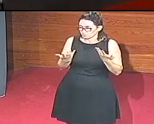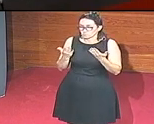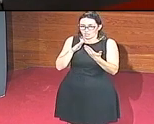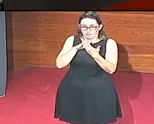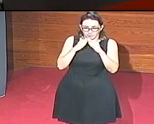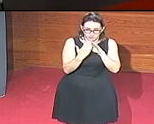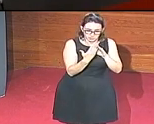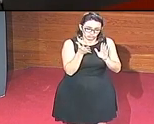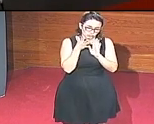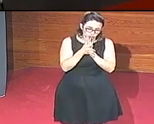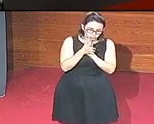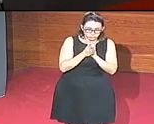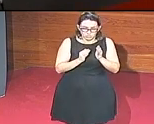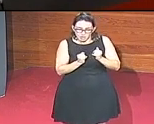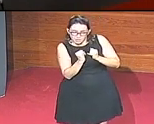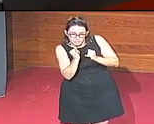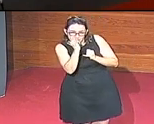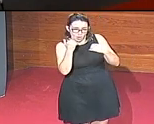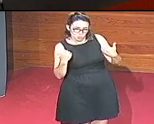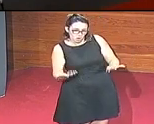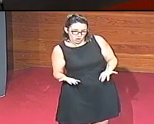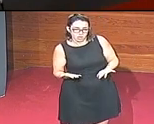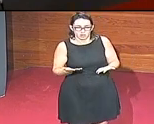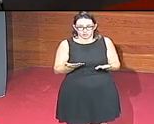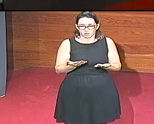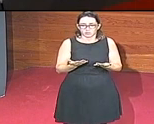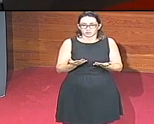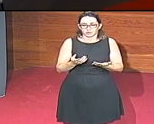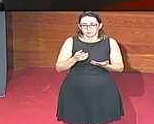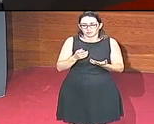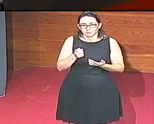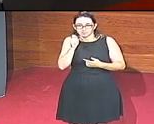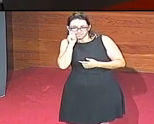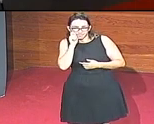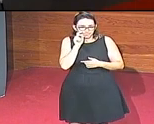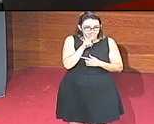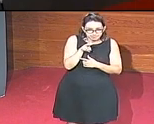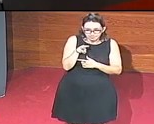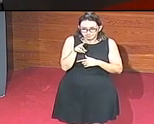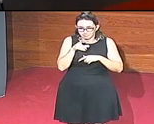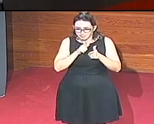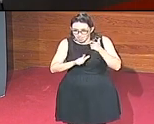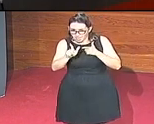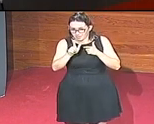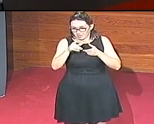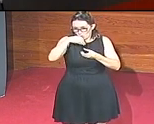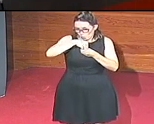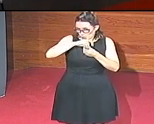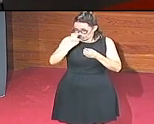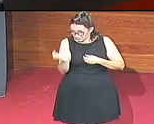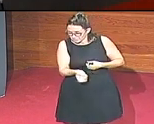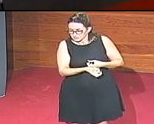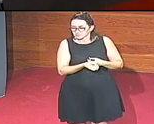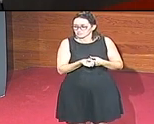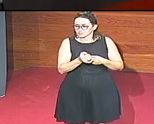voy a contar la vía que siguieron los componentes de aquella expedición había fotos fotografías evidentemente todos los